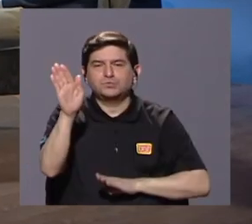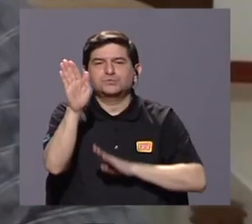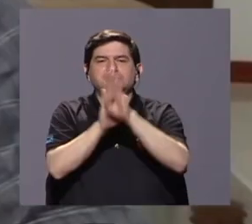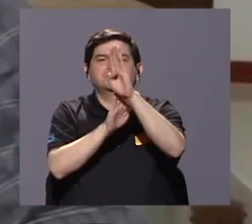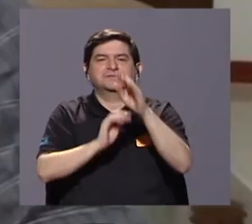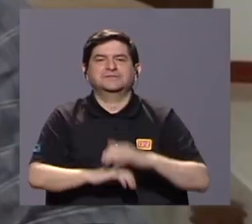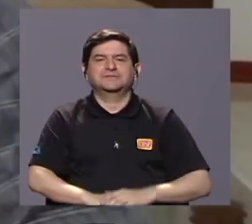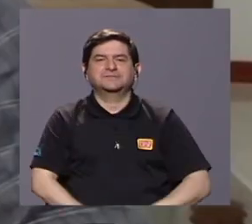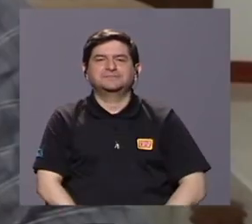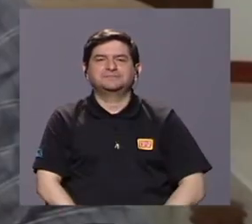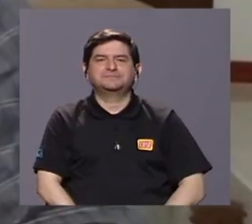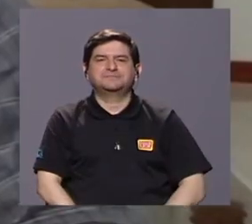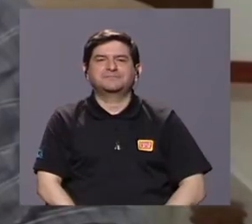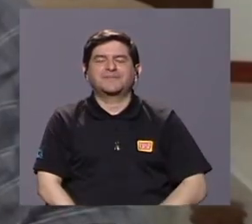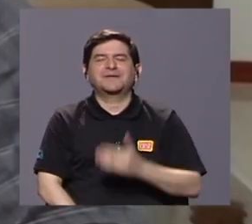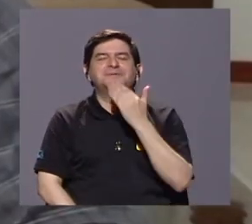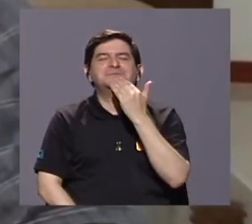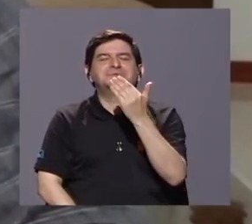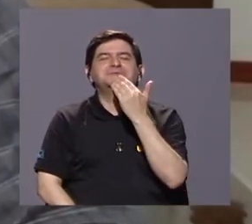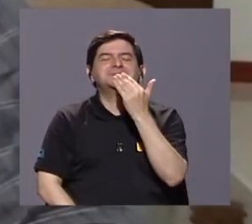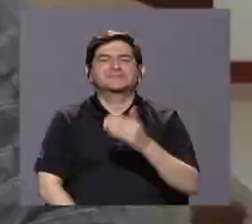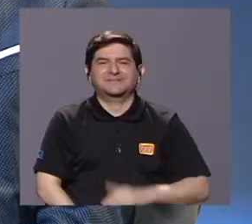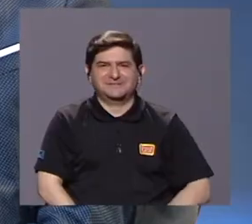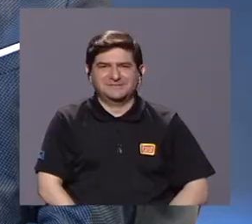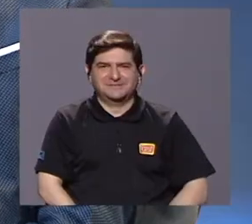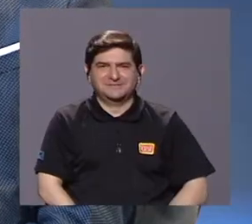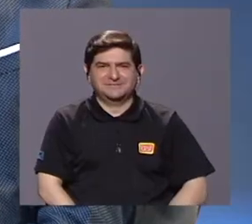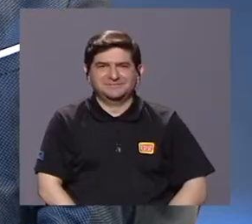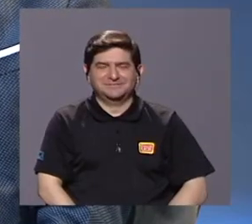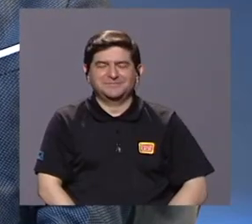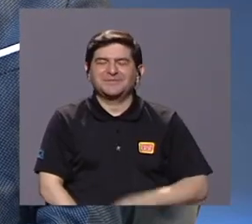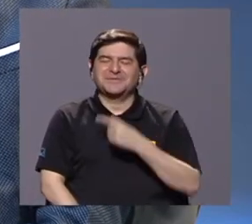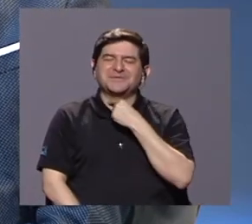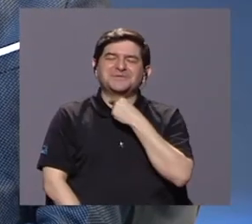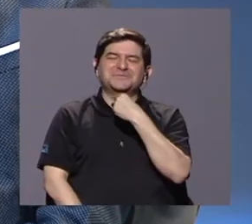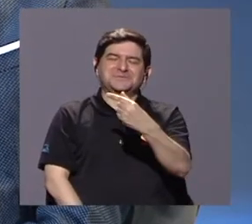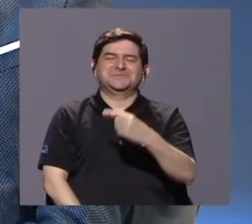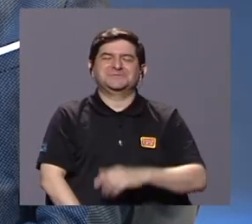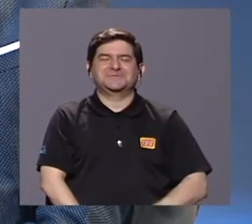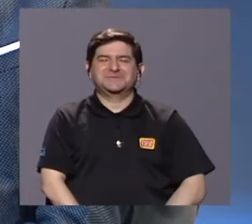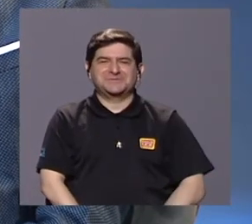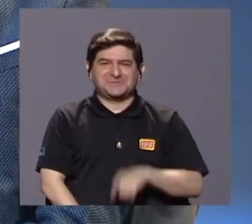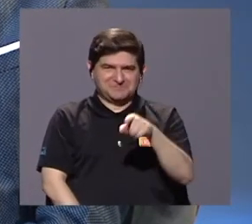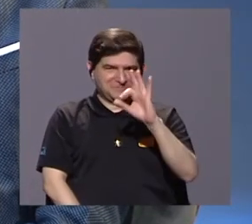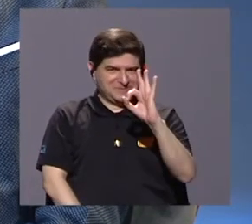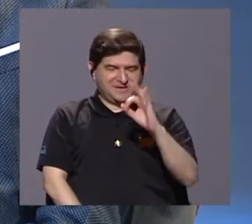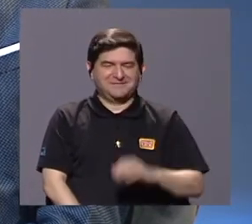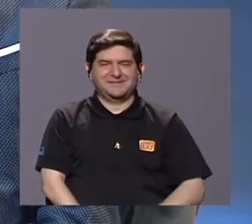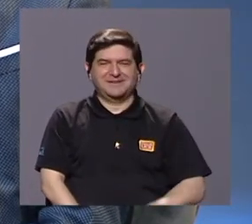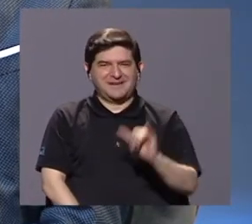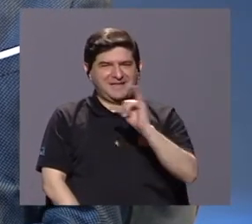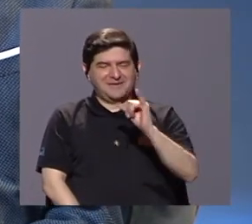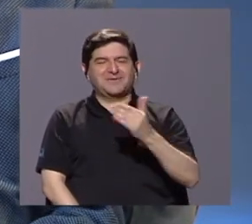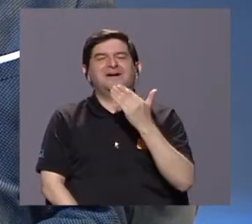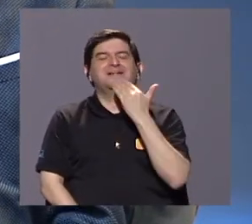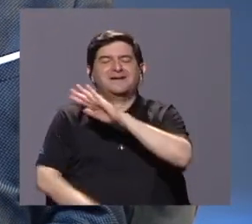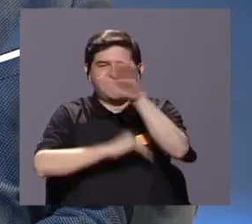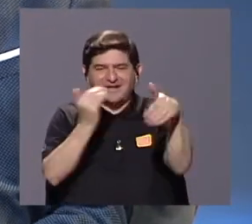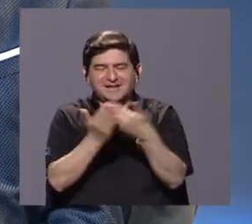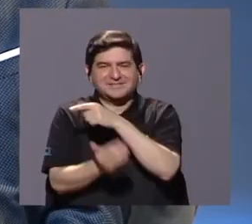desarrollando. Le agradecemos muchísimo, doctor. Con muchísimo gusto, Gustavo. Que esté muy bien. Igualmente.